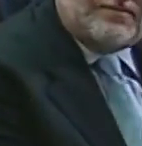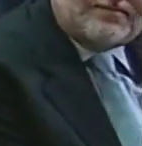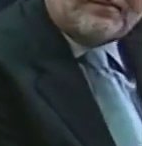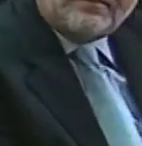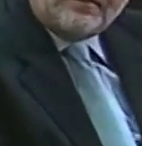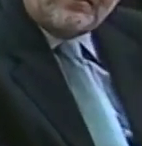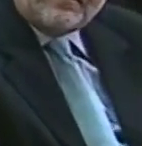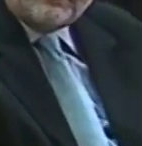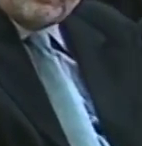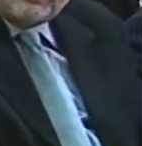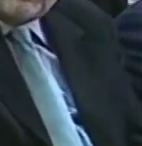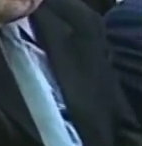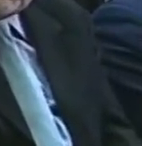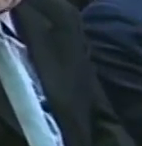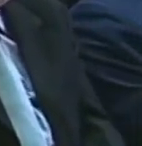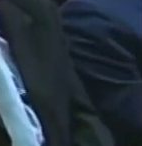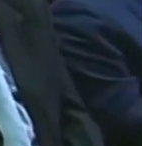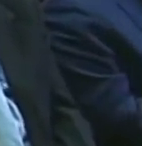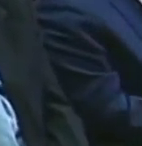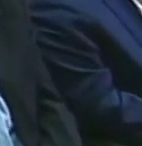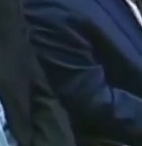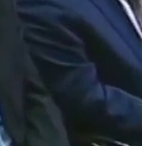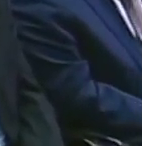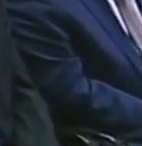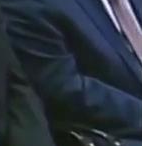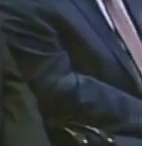Surgimiento de una nueva ética patriótica,